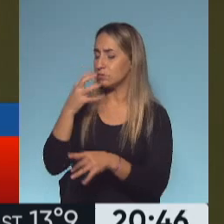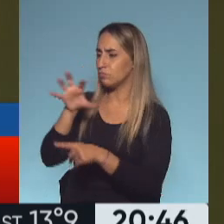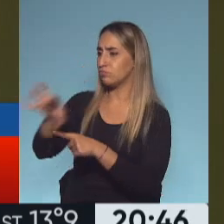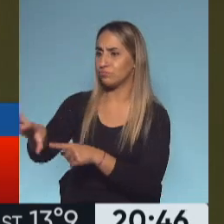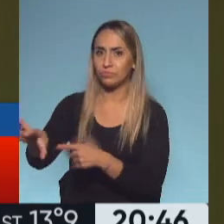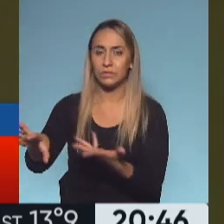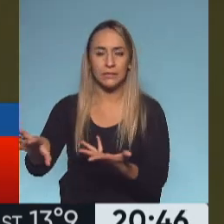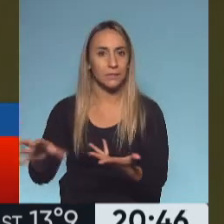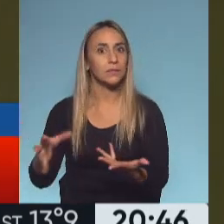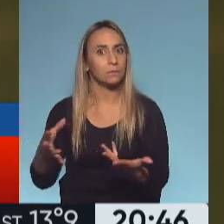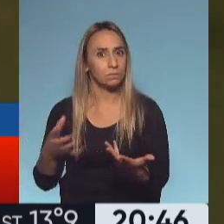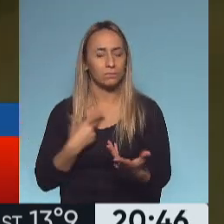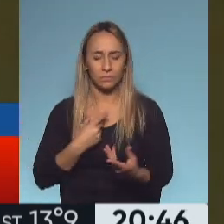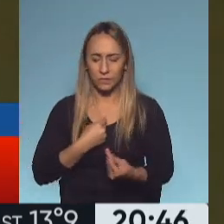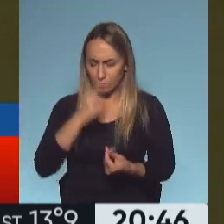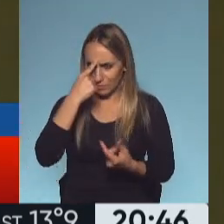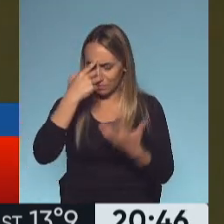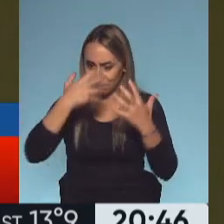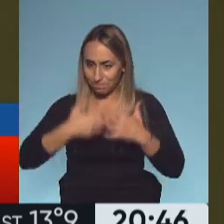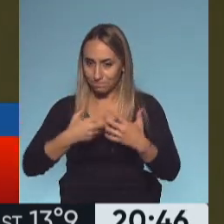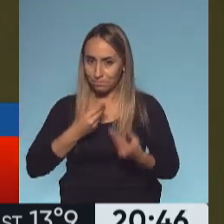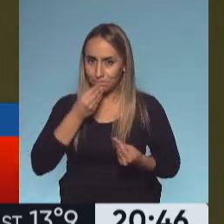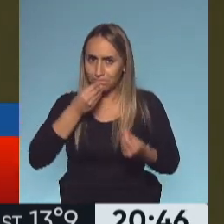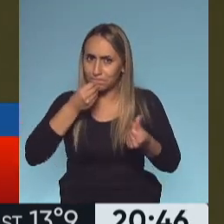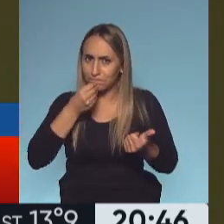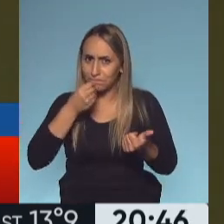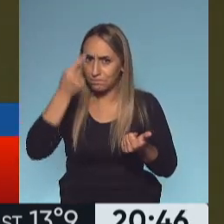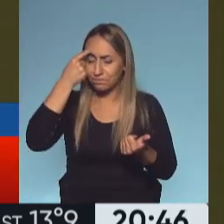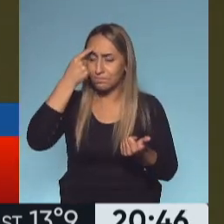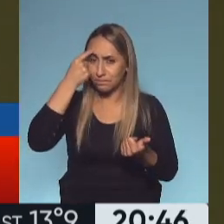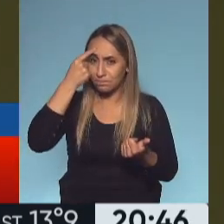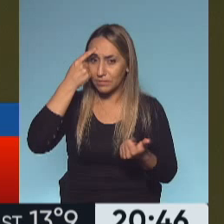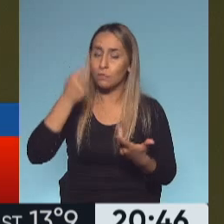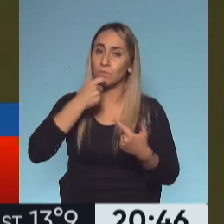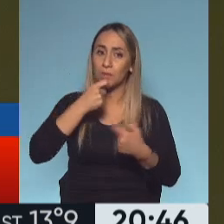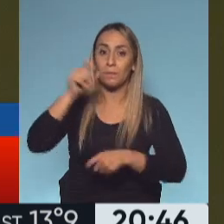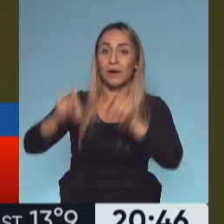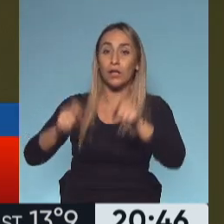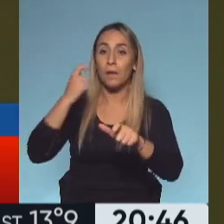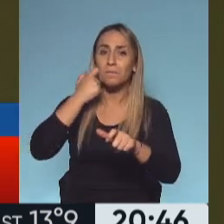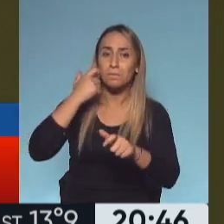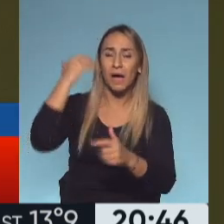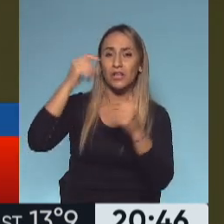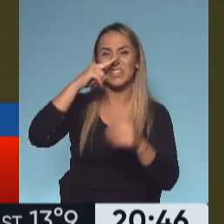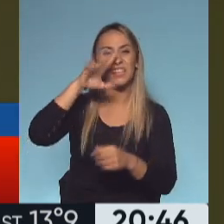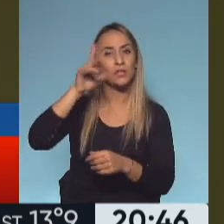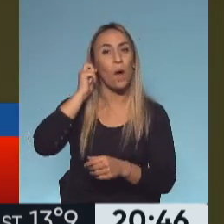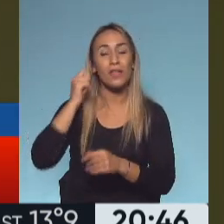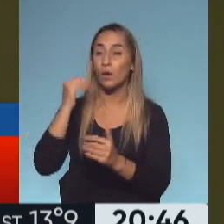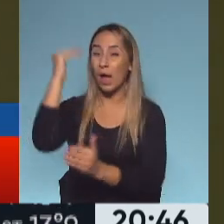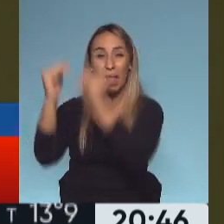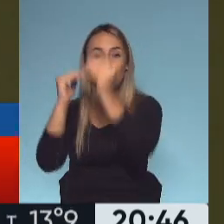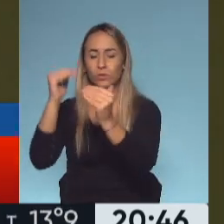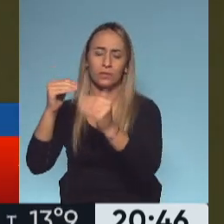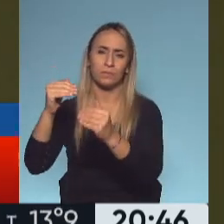eran a guías intuitivas, morales, como por ejemplo impedir el ingreso de personas adultas mayores, es decir, personas mayores de 75 años directamente